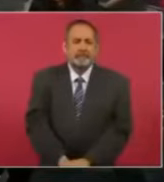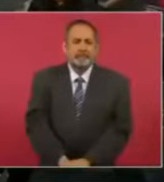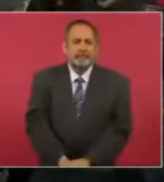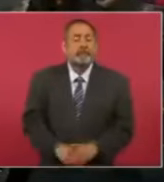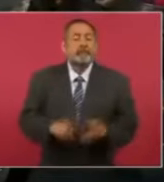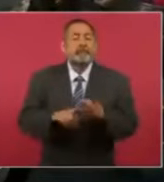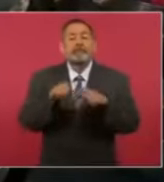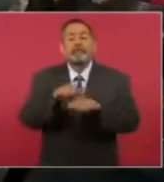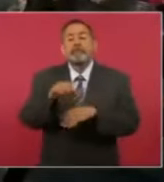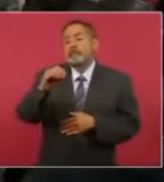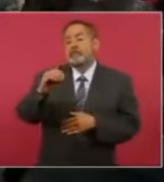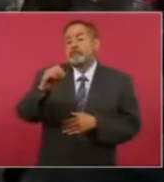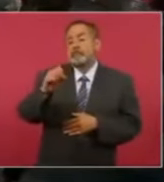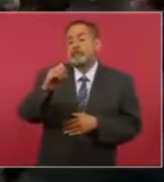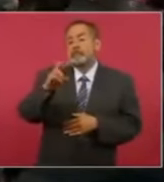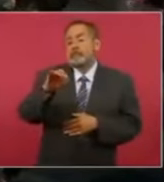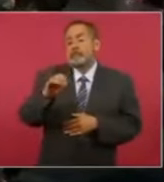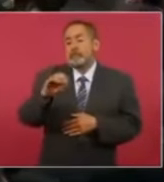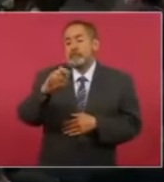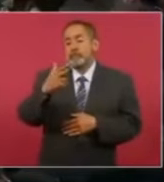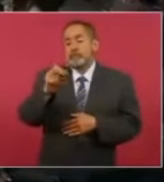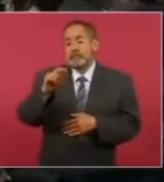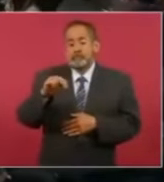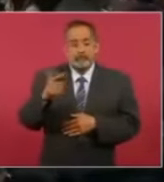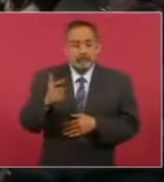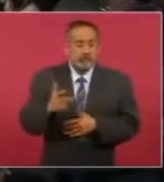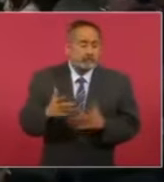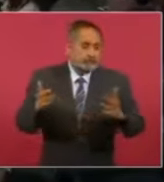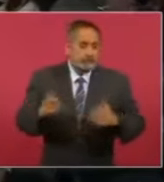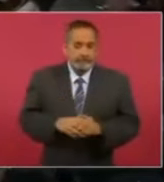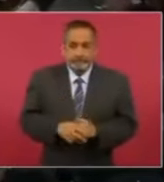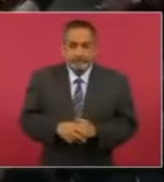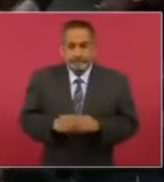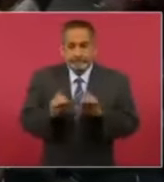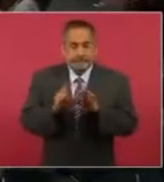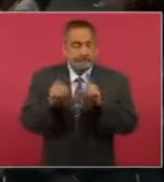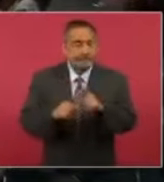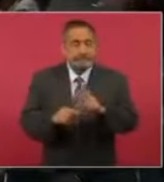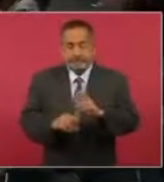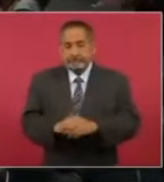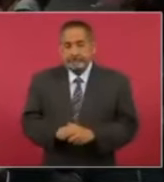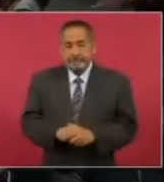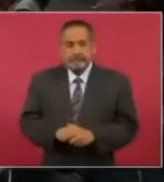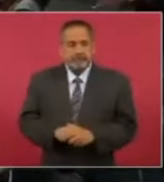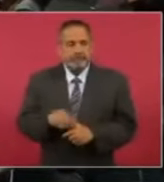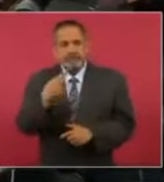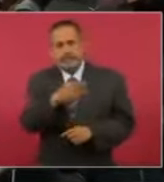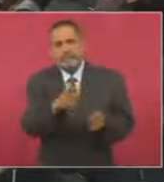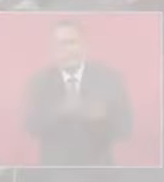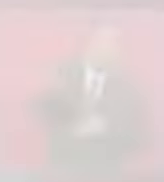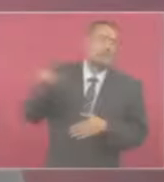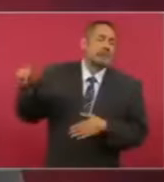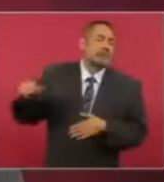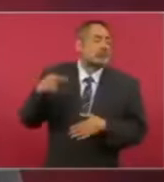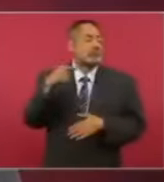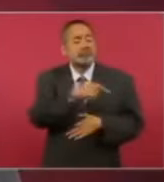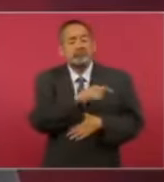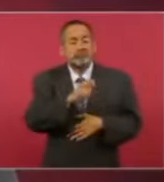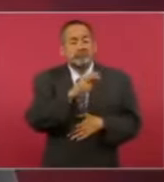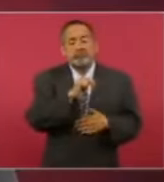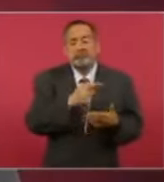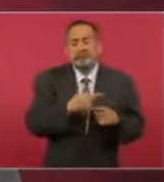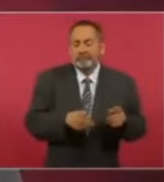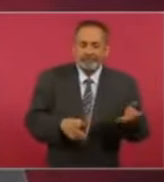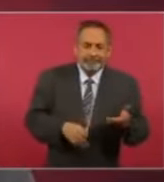Osorio Ochoa es una situación de un partido antes